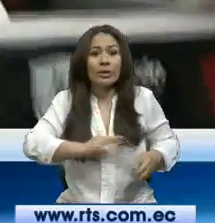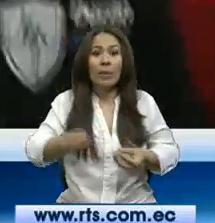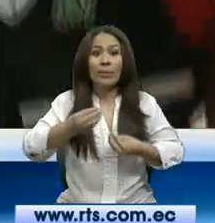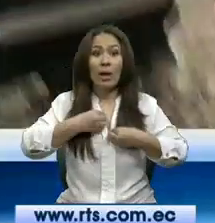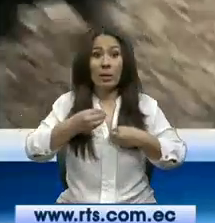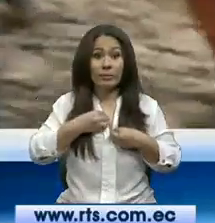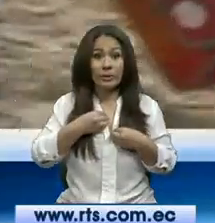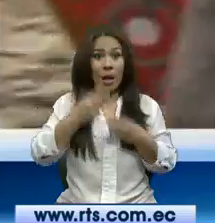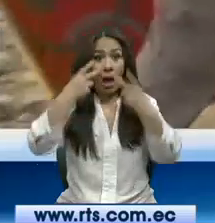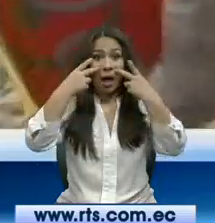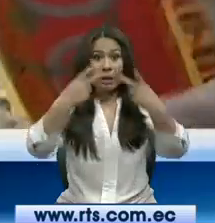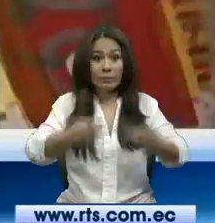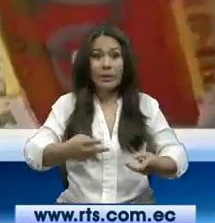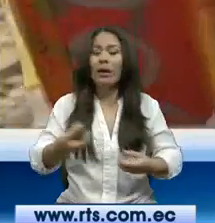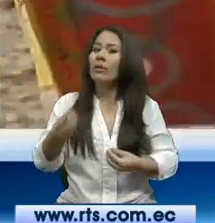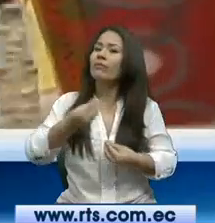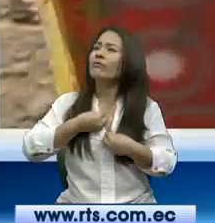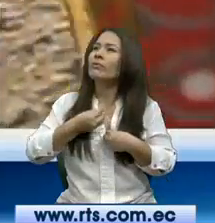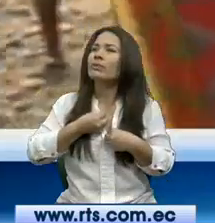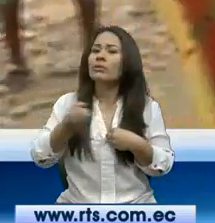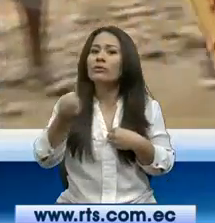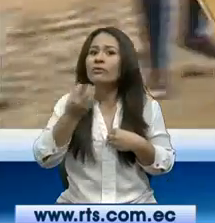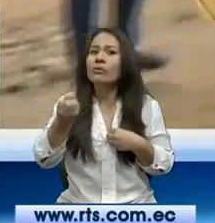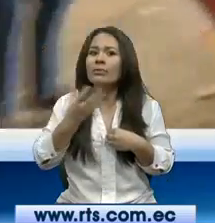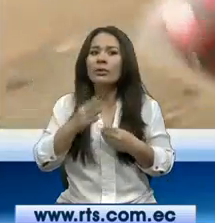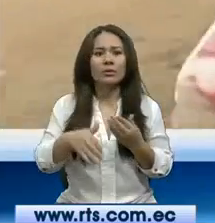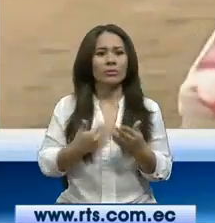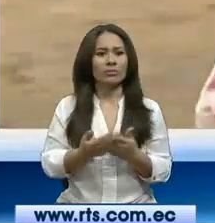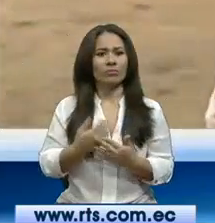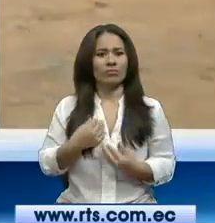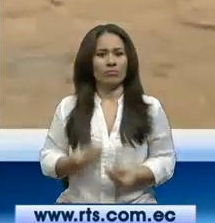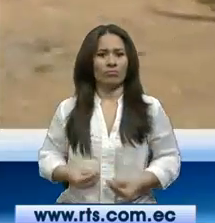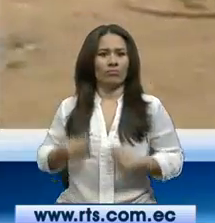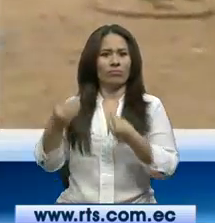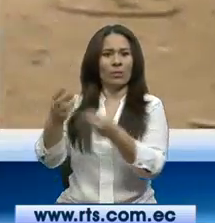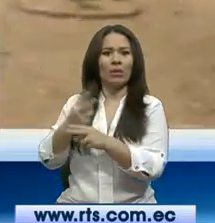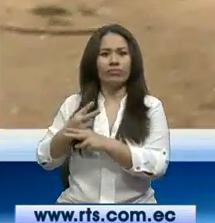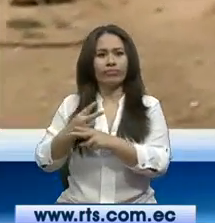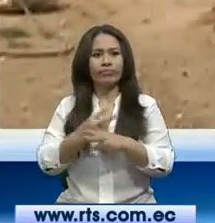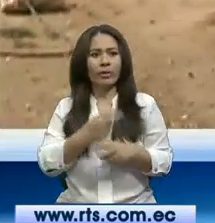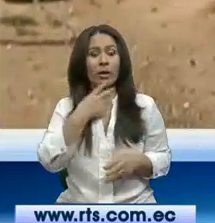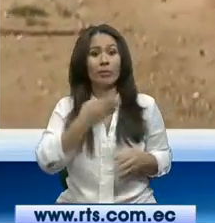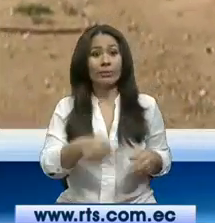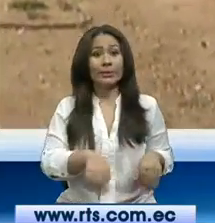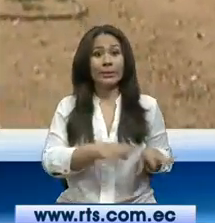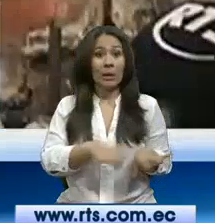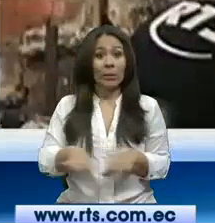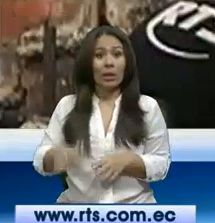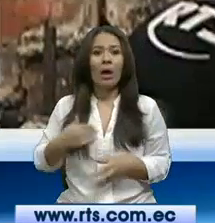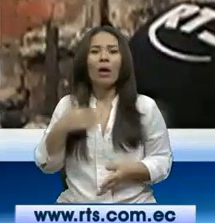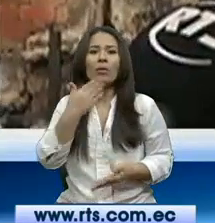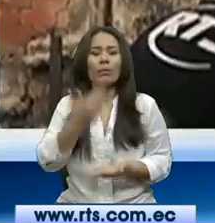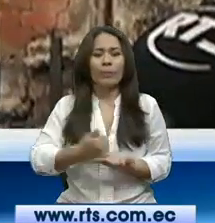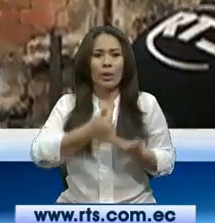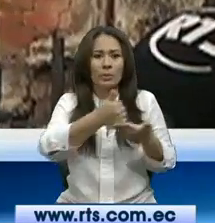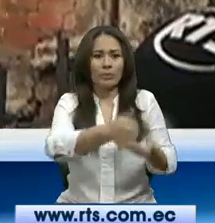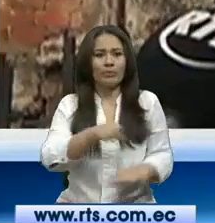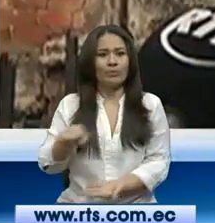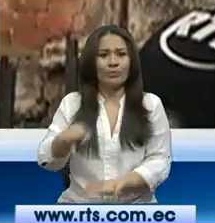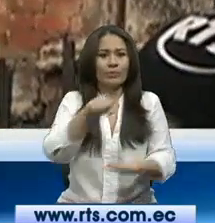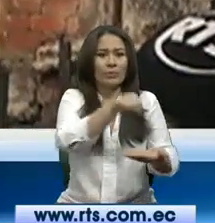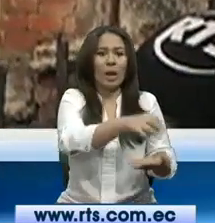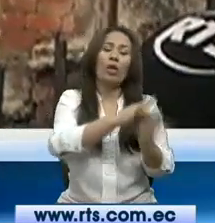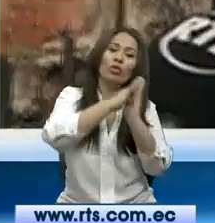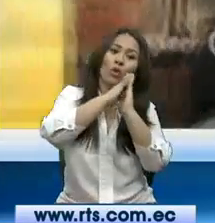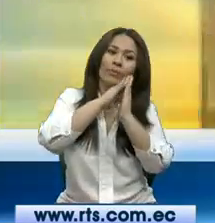acudió para levantar la información y prestar la contingencia que se demanda en estos casos. Vamos a entregar ahora kit de dormir, kit